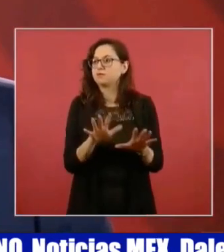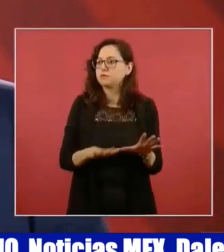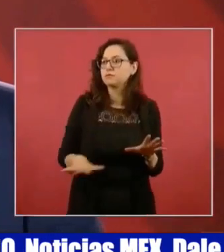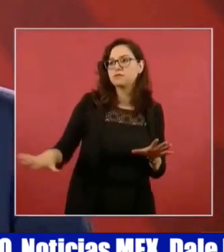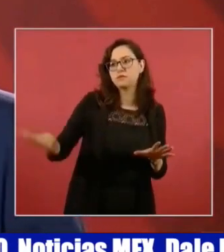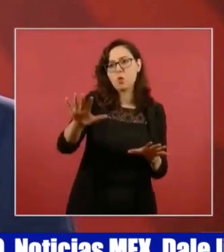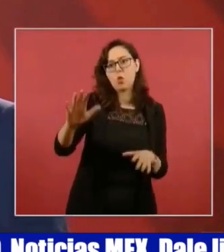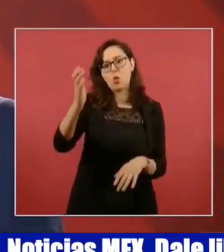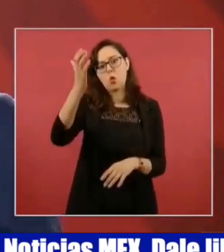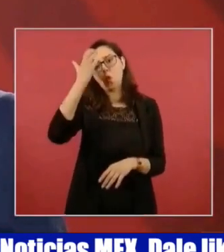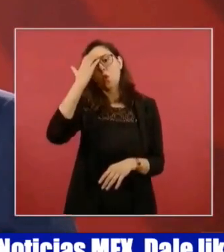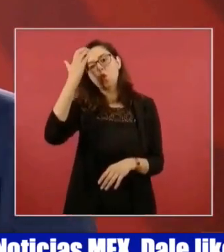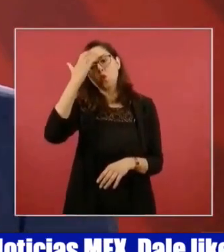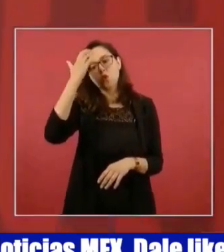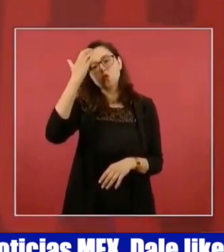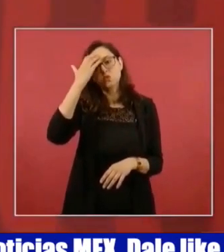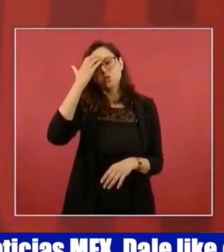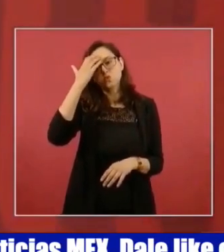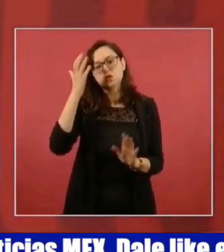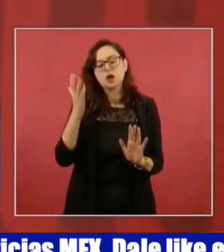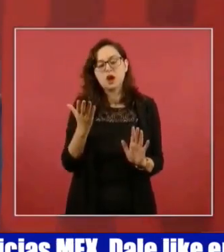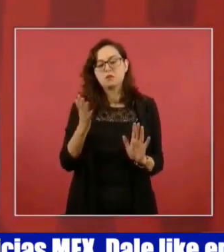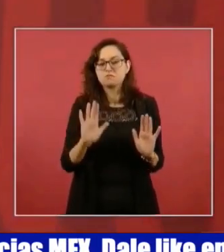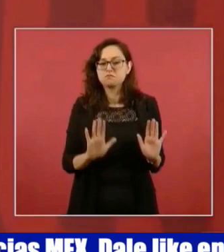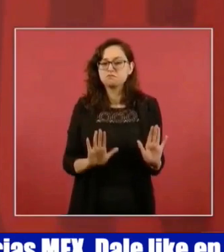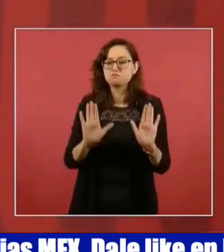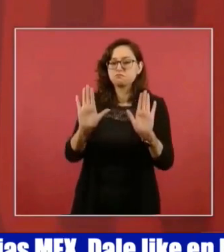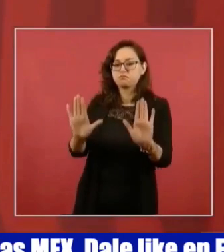y que no haya